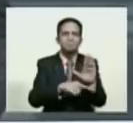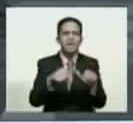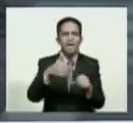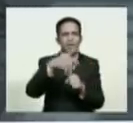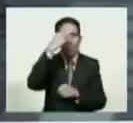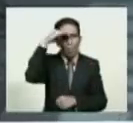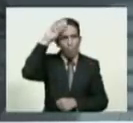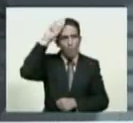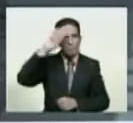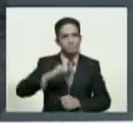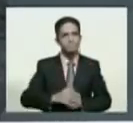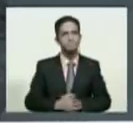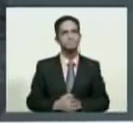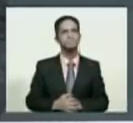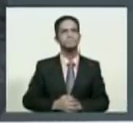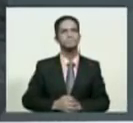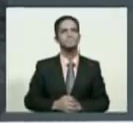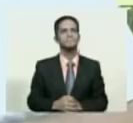Habana.